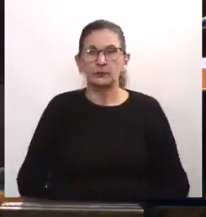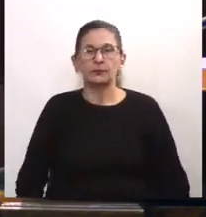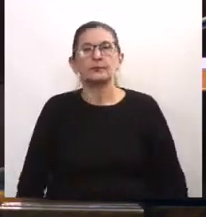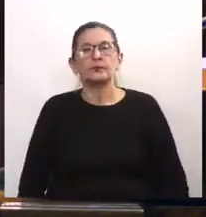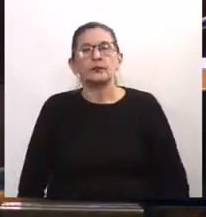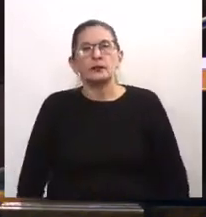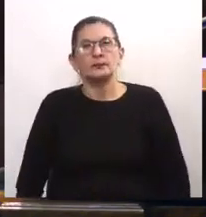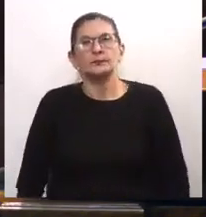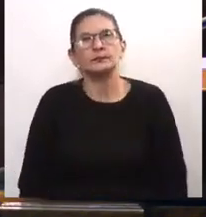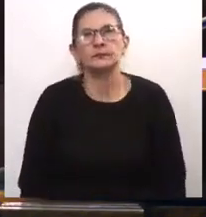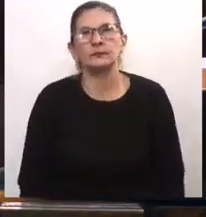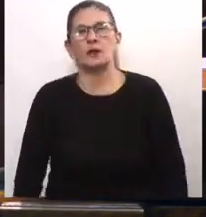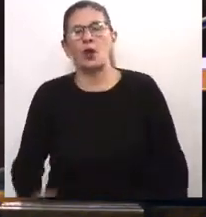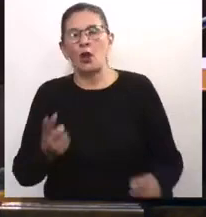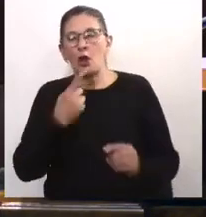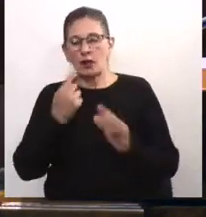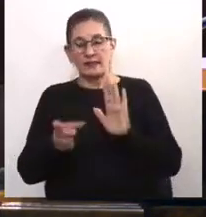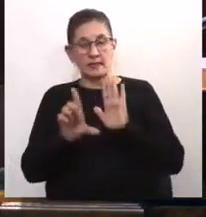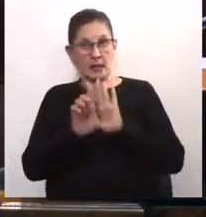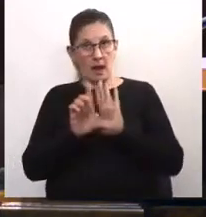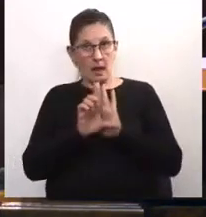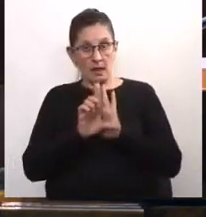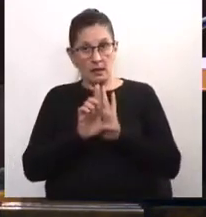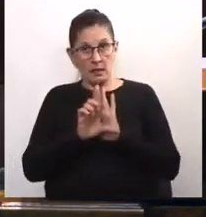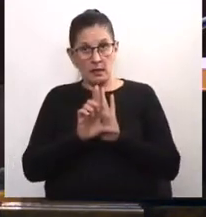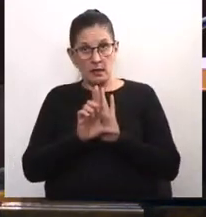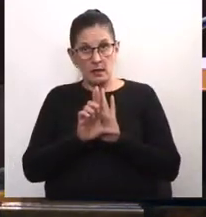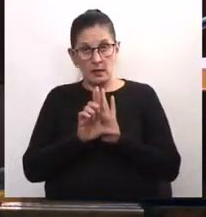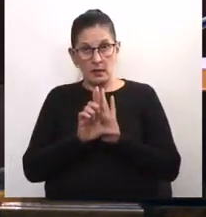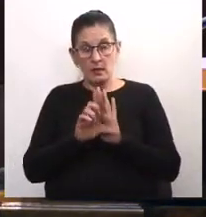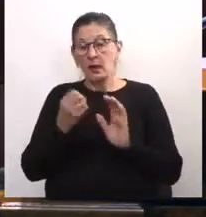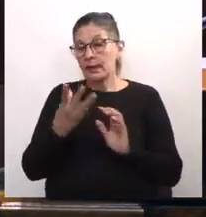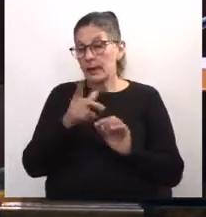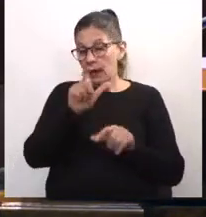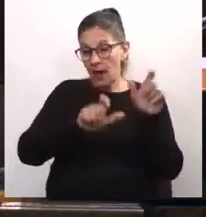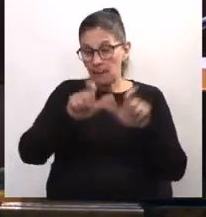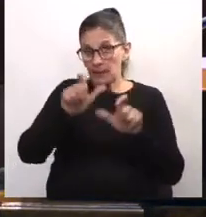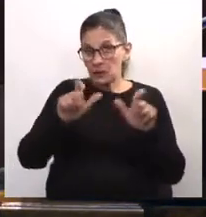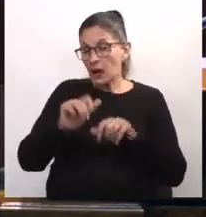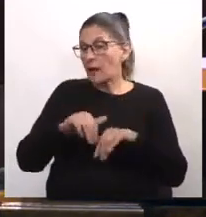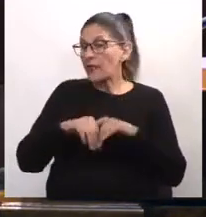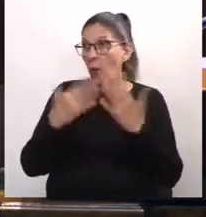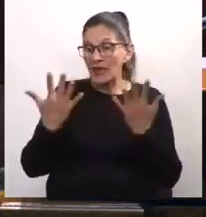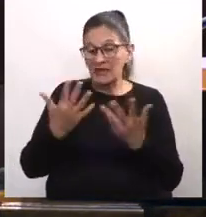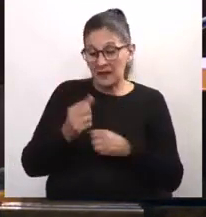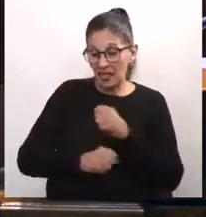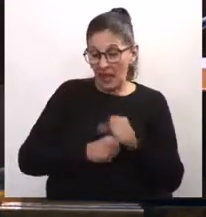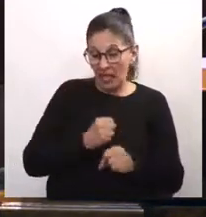Es decir, que lo que dice la ley claramente es que las personas de cualquier edad,